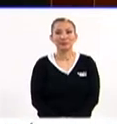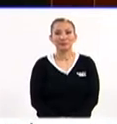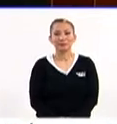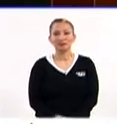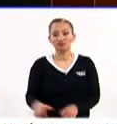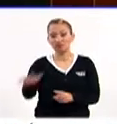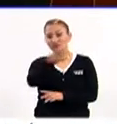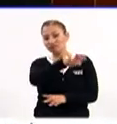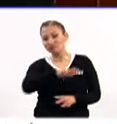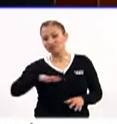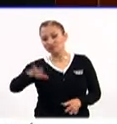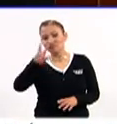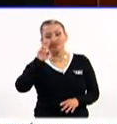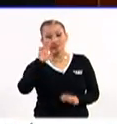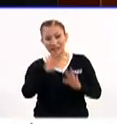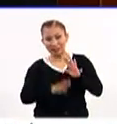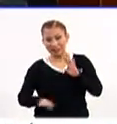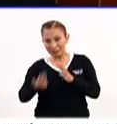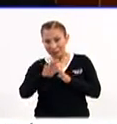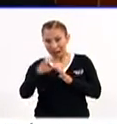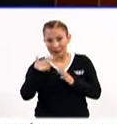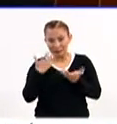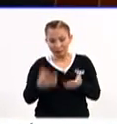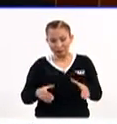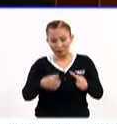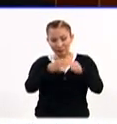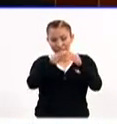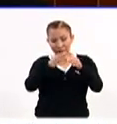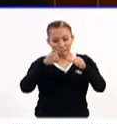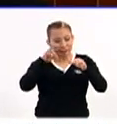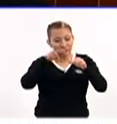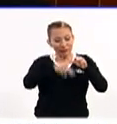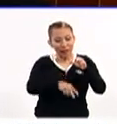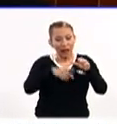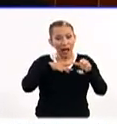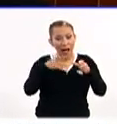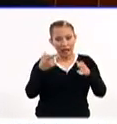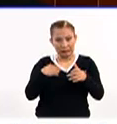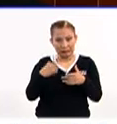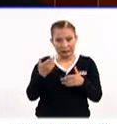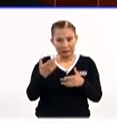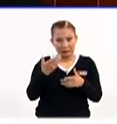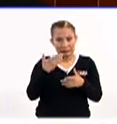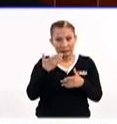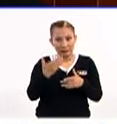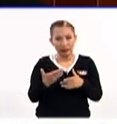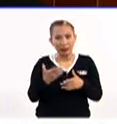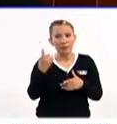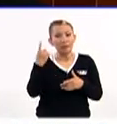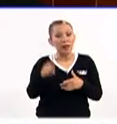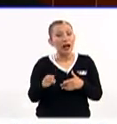Las condiciones en la base del cráter Gale vemos que fueron propicias